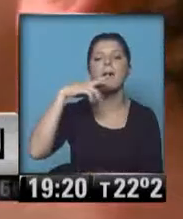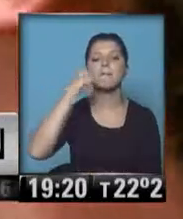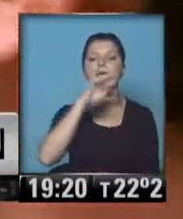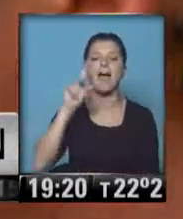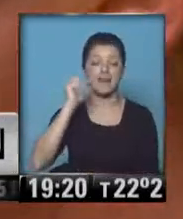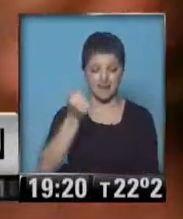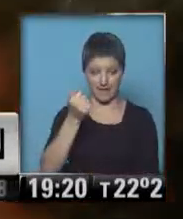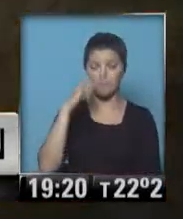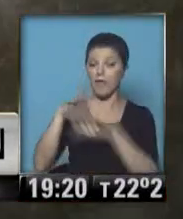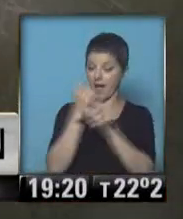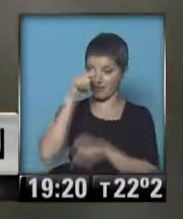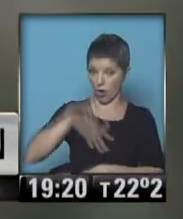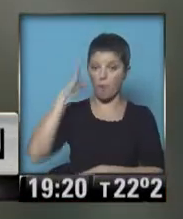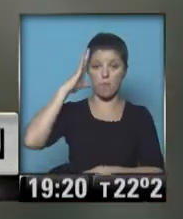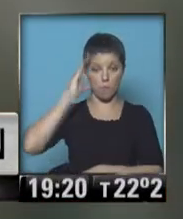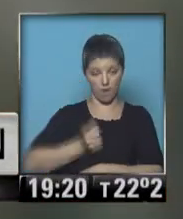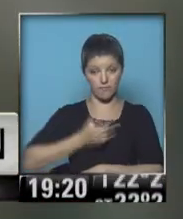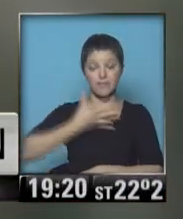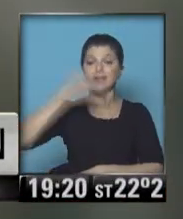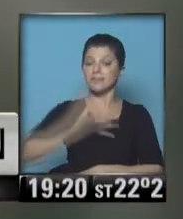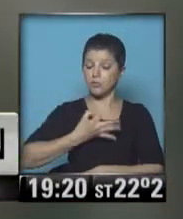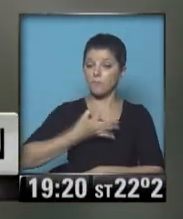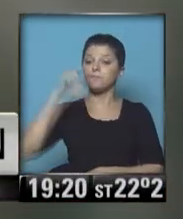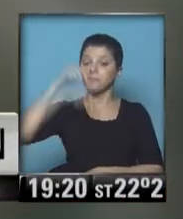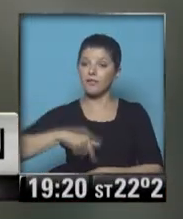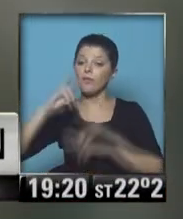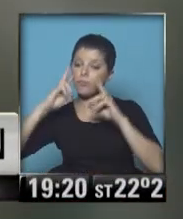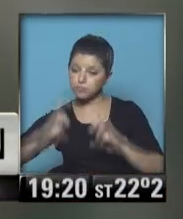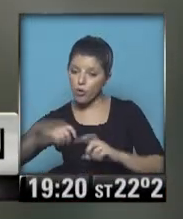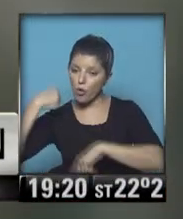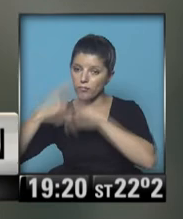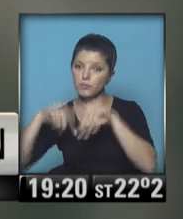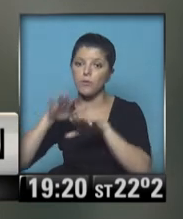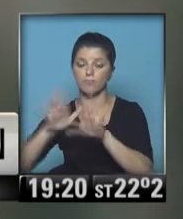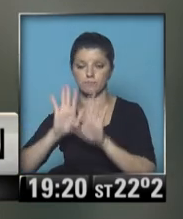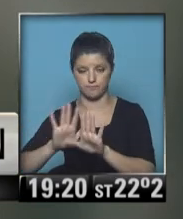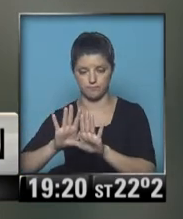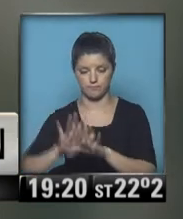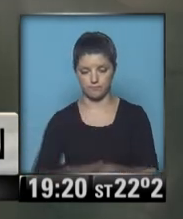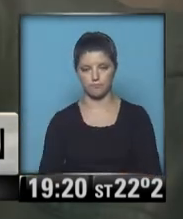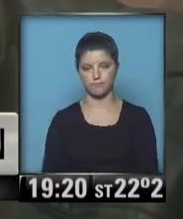decisión de la jueza Servini de Cubría, este expediente queda en su juzgado.